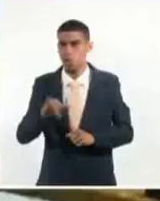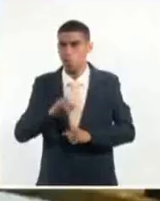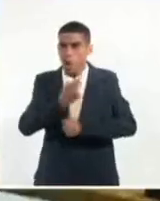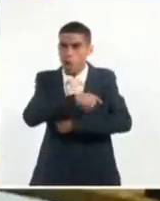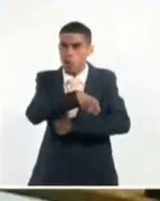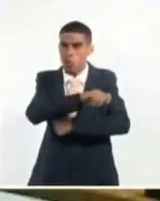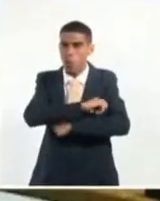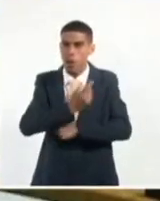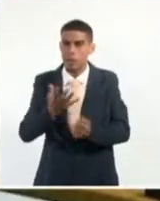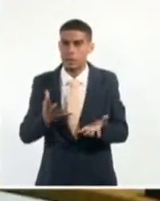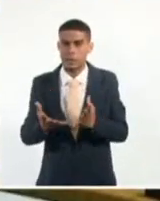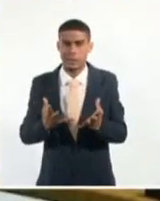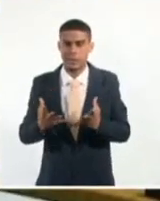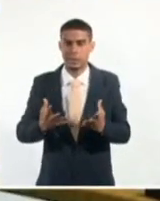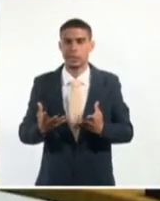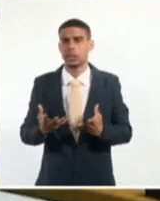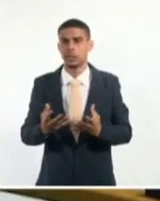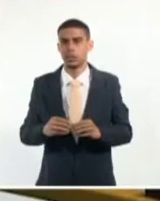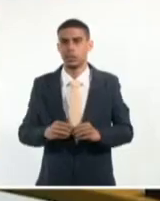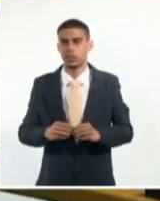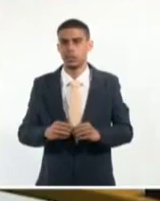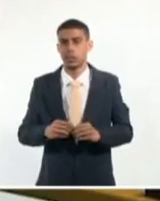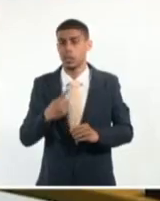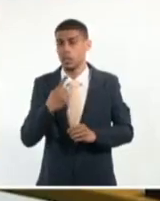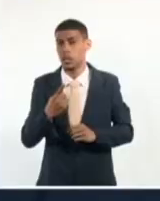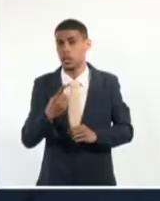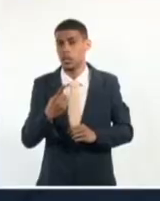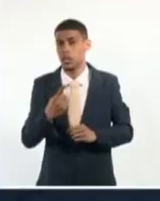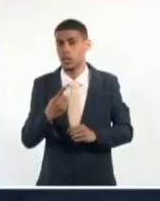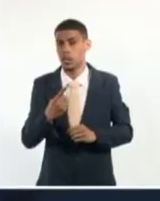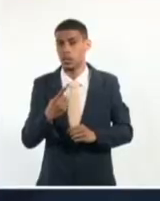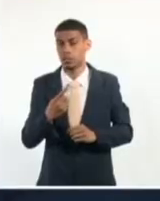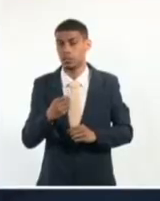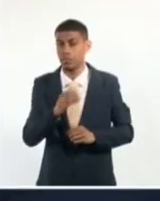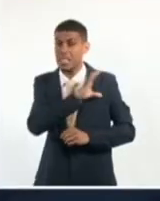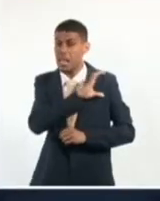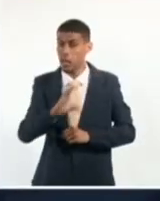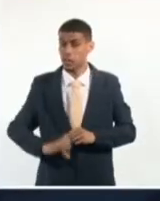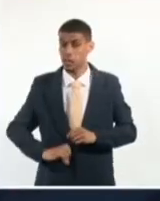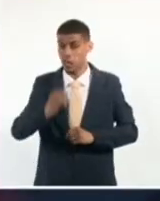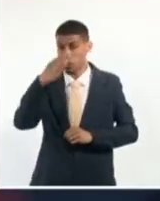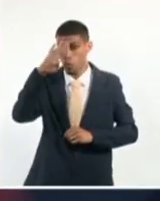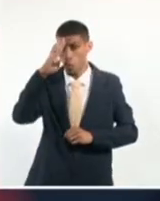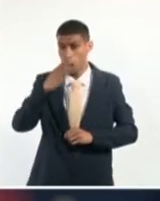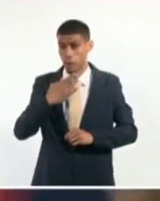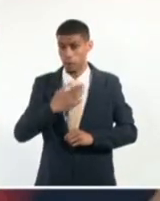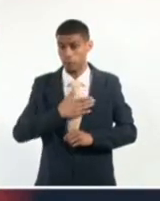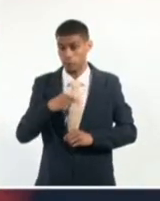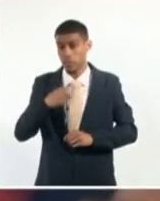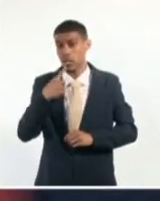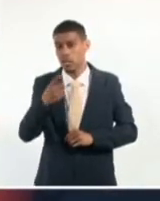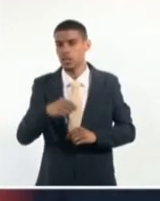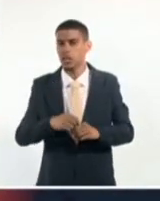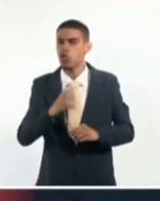cubano. ¿Cómo sería Cuba hoy de haber contado con esos recursos? ¿Qué más podríamos